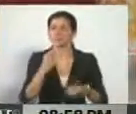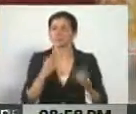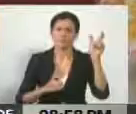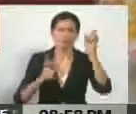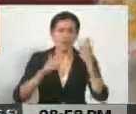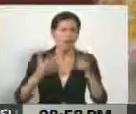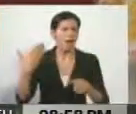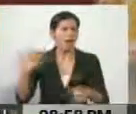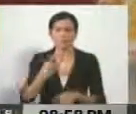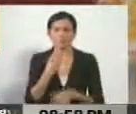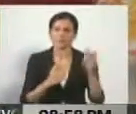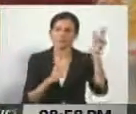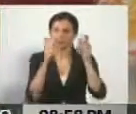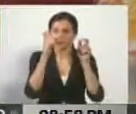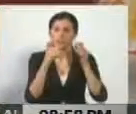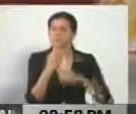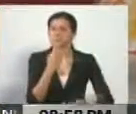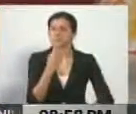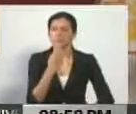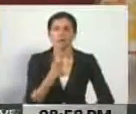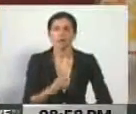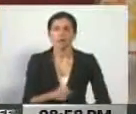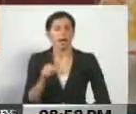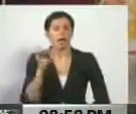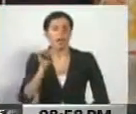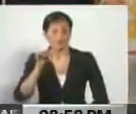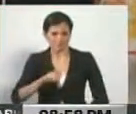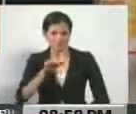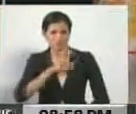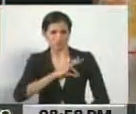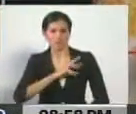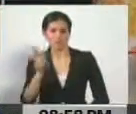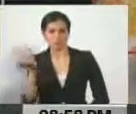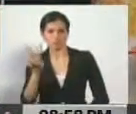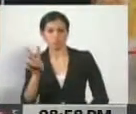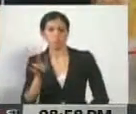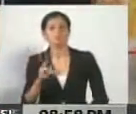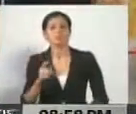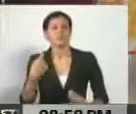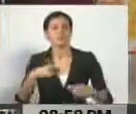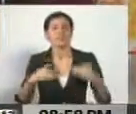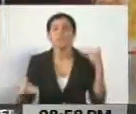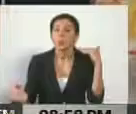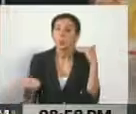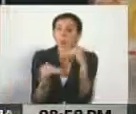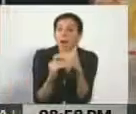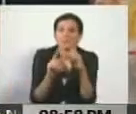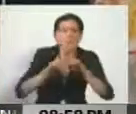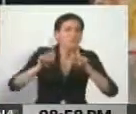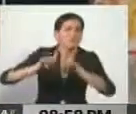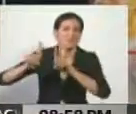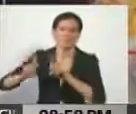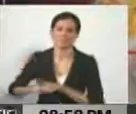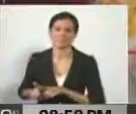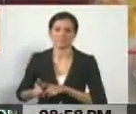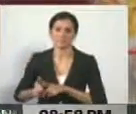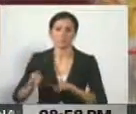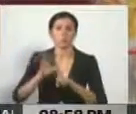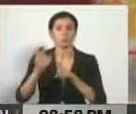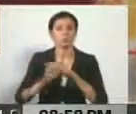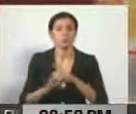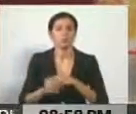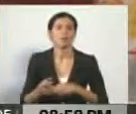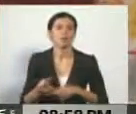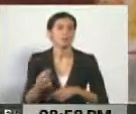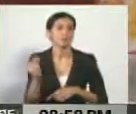comandante eterno, que esta es una sociedad, nosotros estamos construyendo una sociedad diversa, pluricultural, que nos permita a